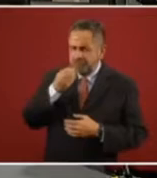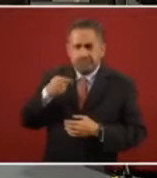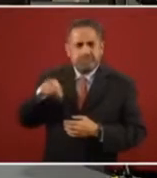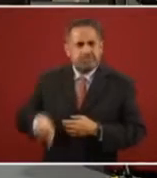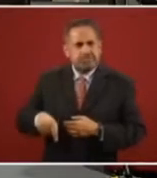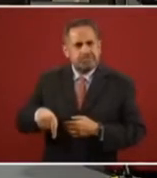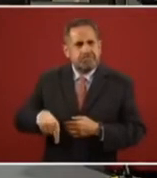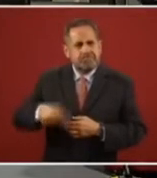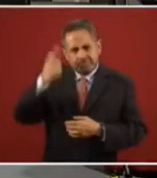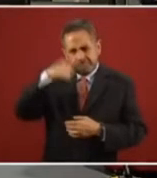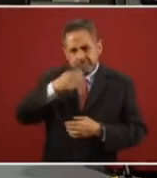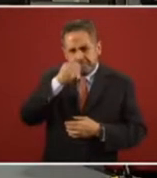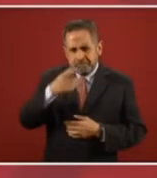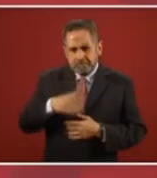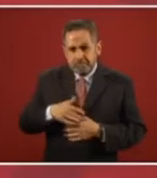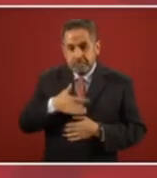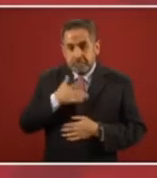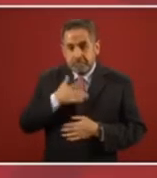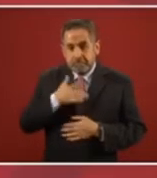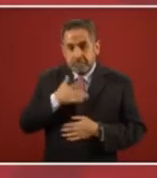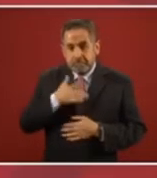que esté durmiendo